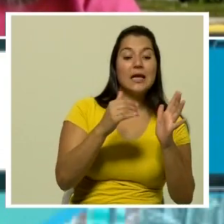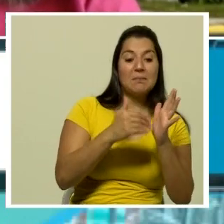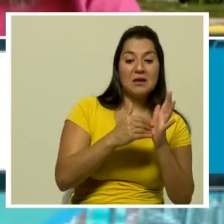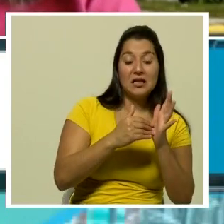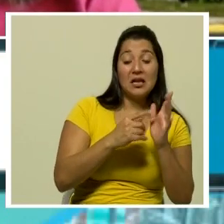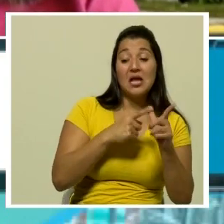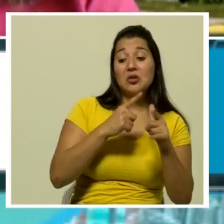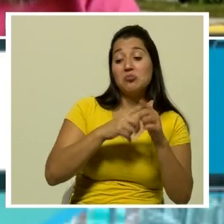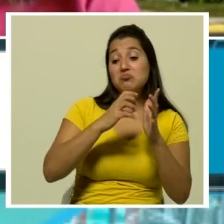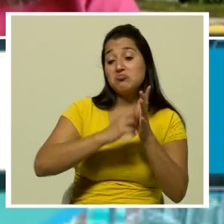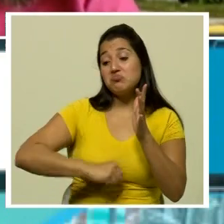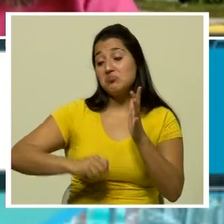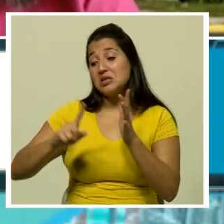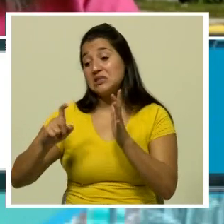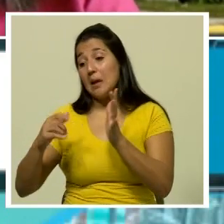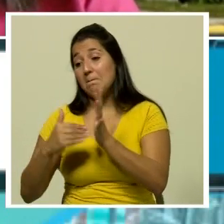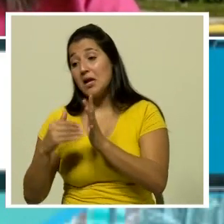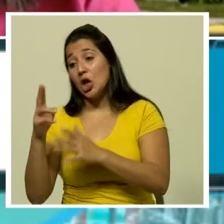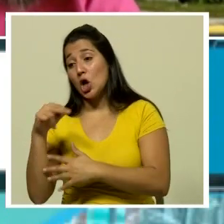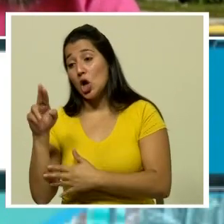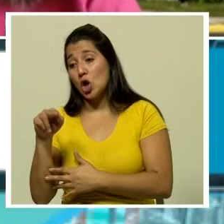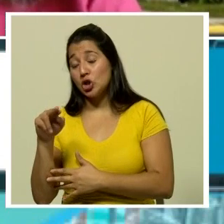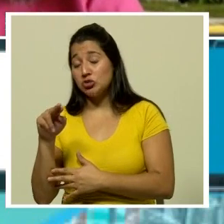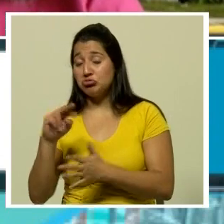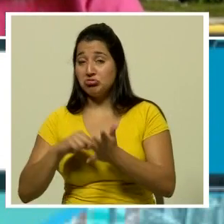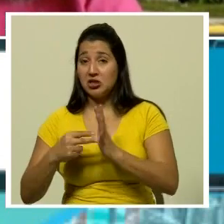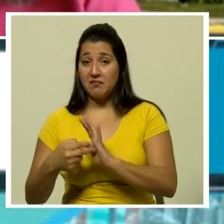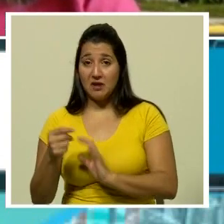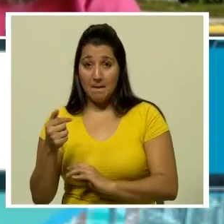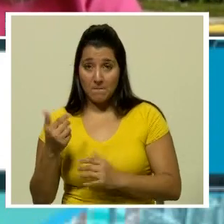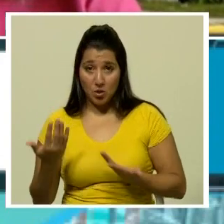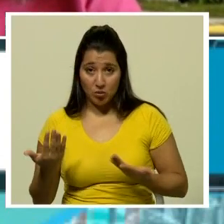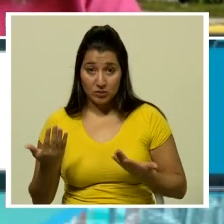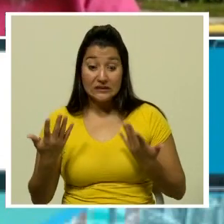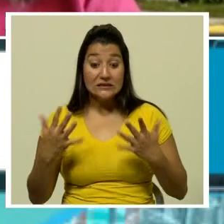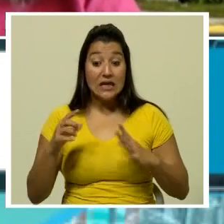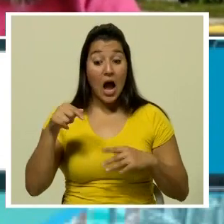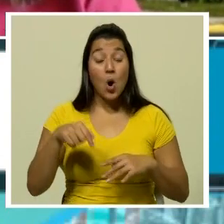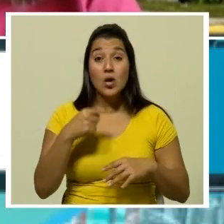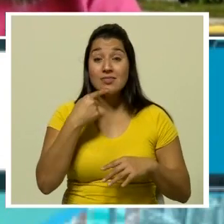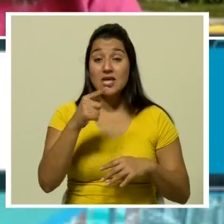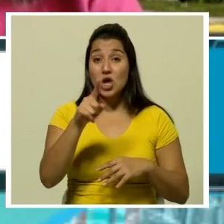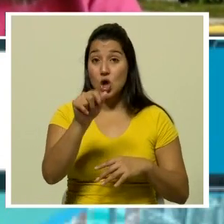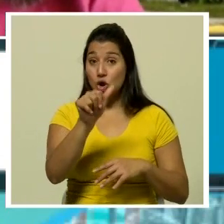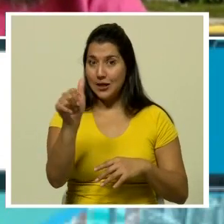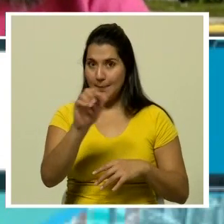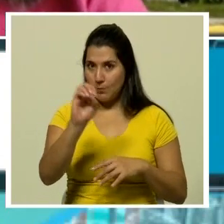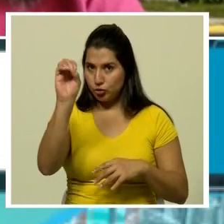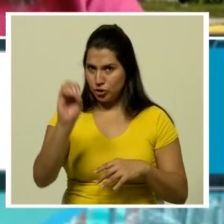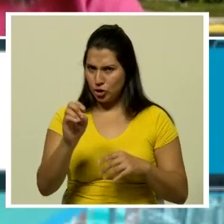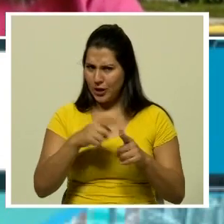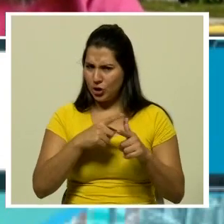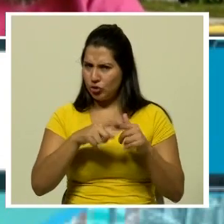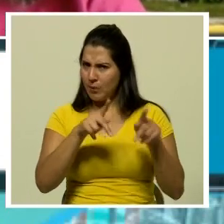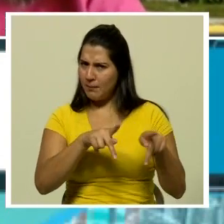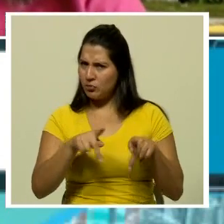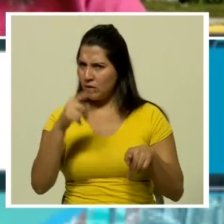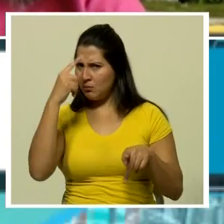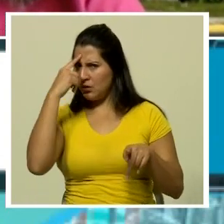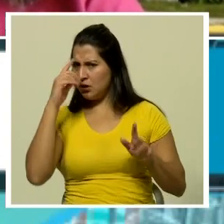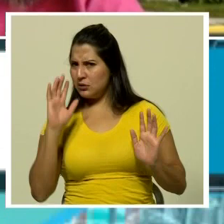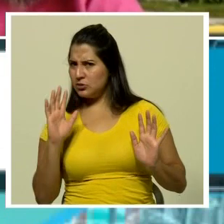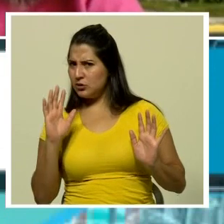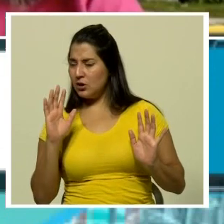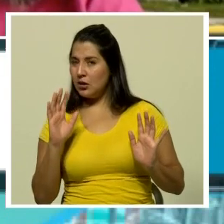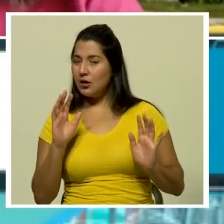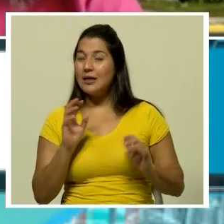mucho. Bueno, el porcentaje no es mucho, ya hoy estaba hablando de 10%. Entonces ya la gente empieza a decir, y eso es